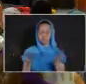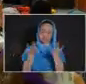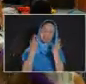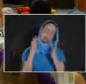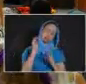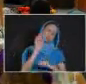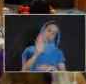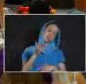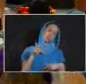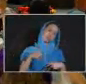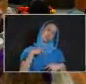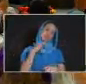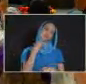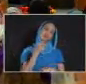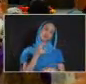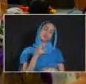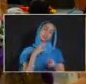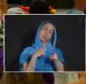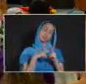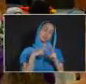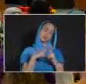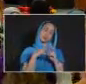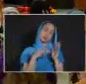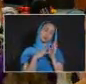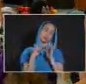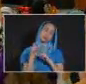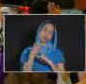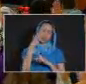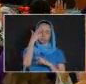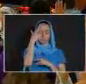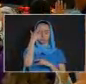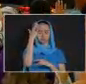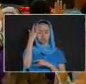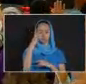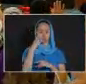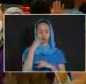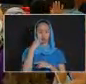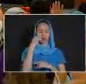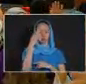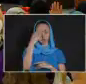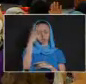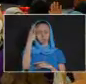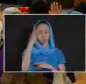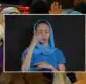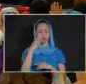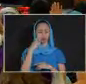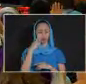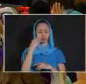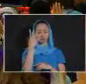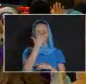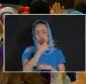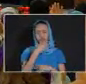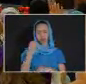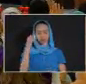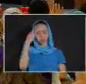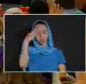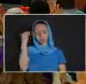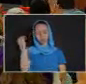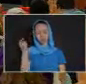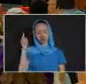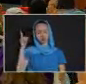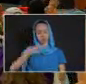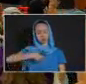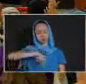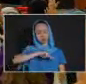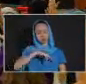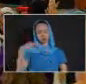hermano, en el nombre de Jesús. Gracias, Padre. Gracias, papito lindo, porque tú nos das la